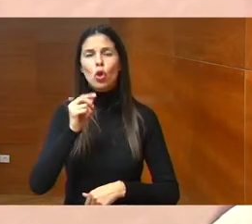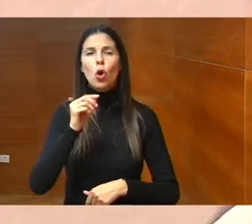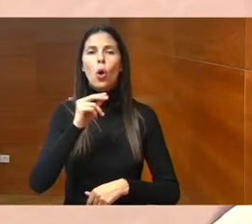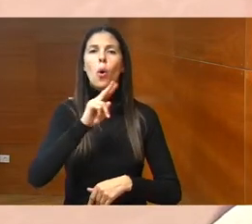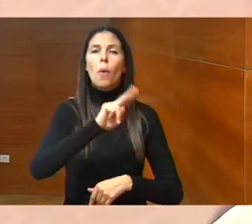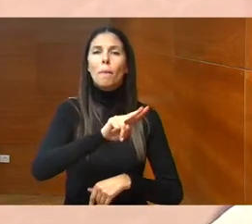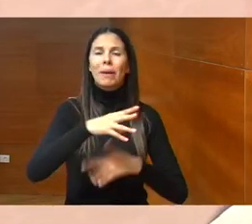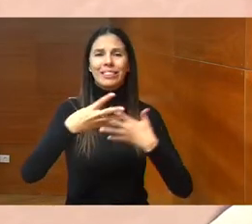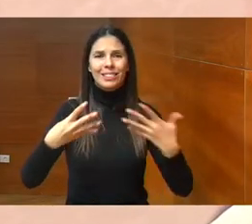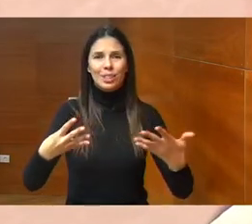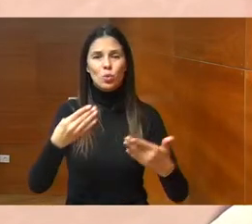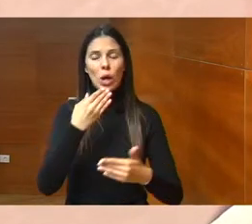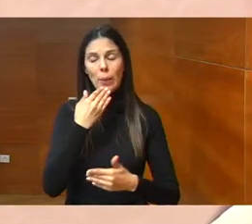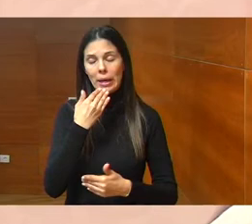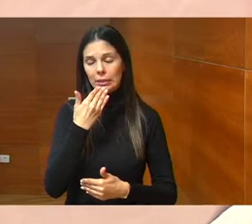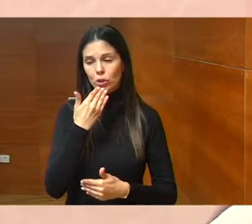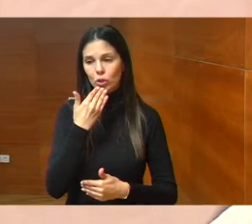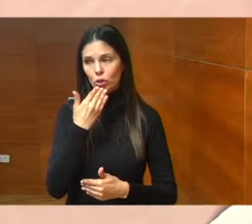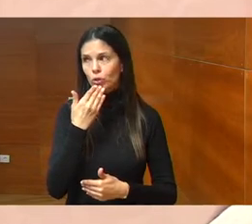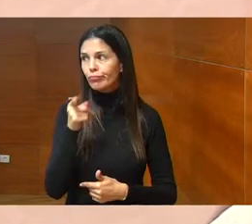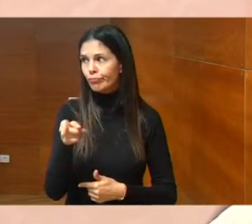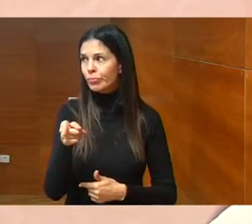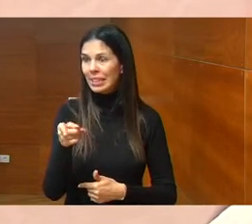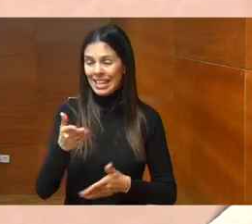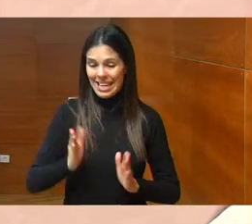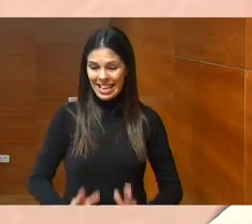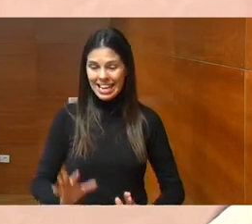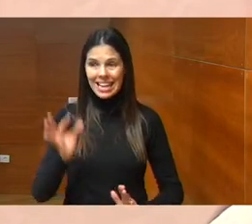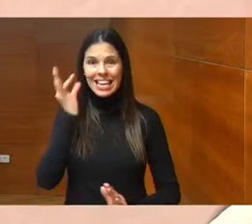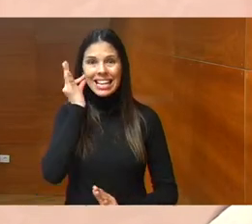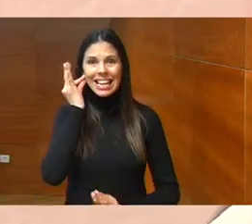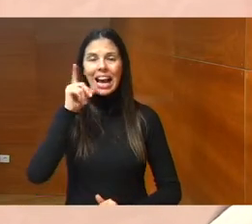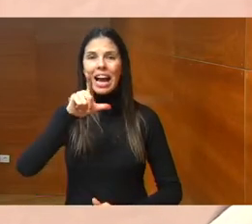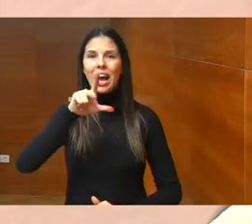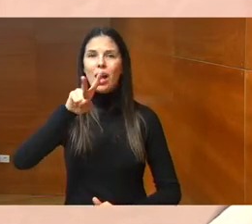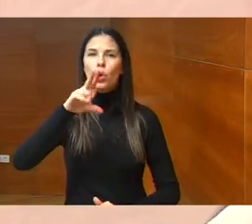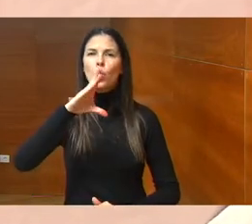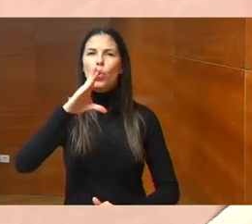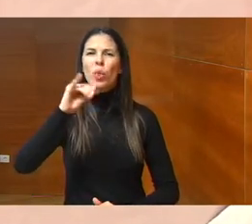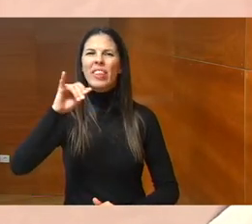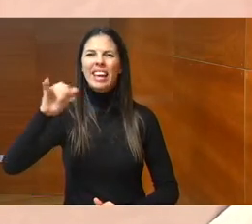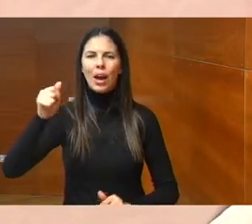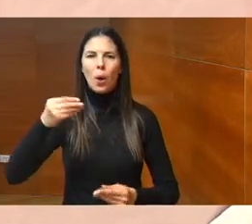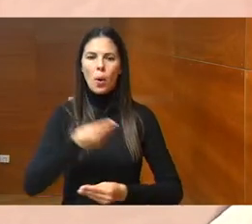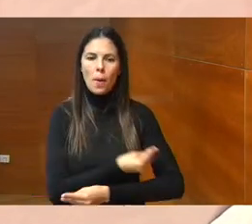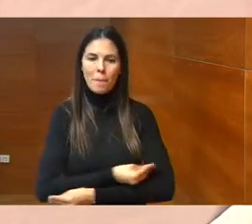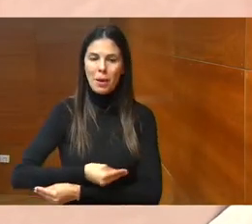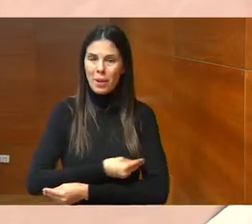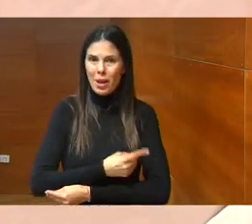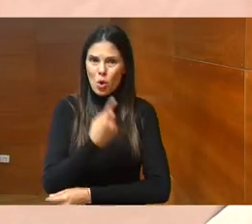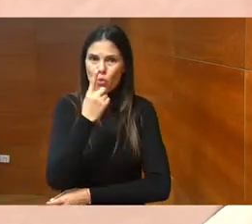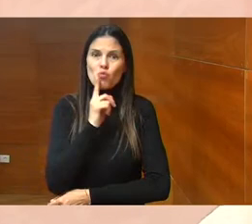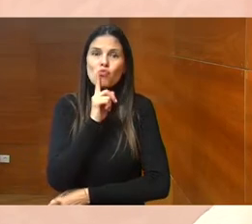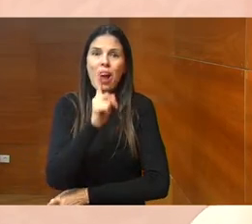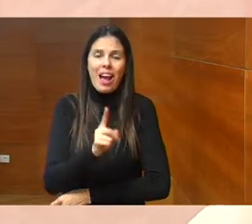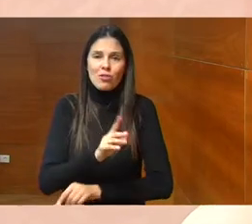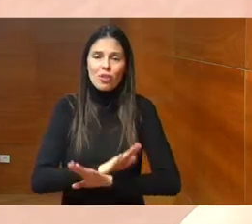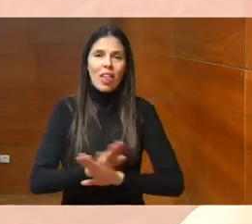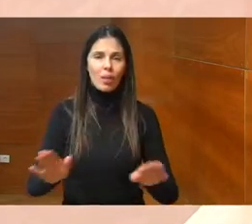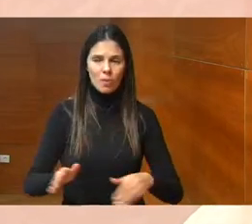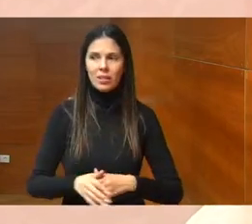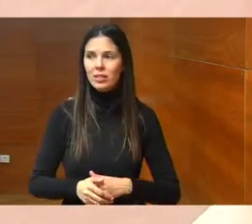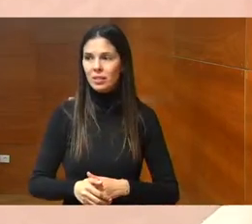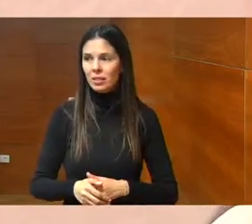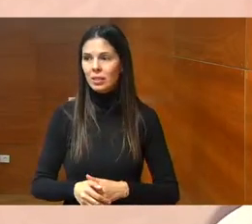noveanos y además a suafilla Lucía era un bebé de apenas un año y además